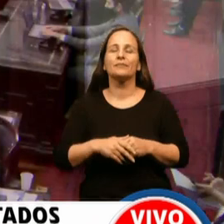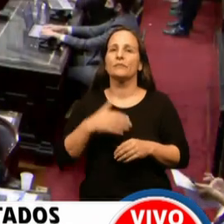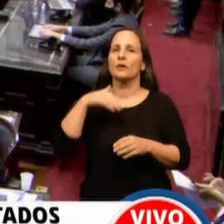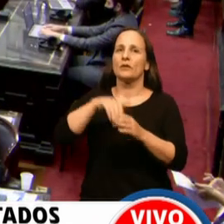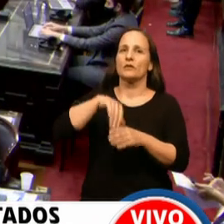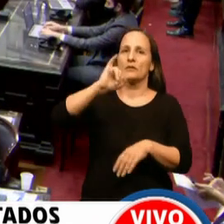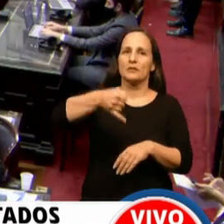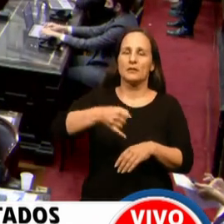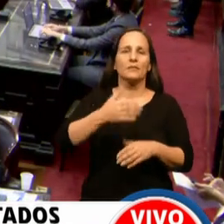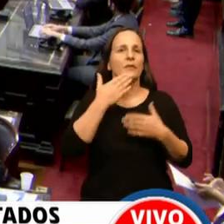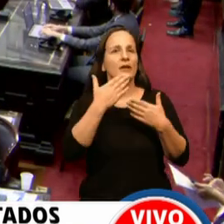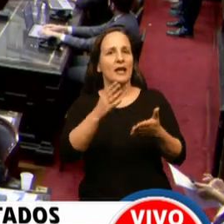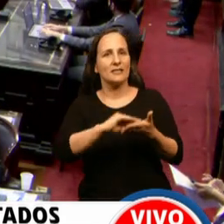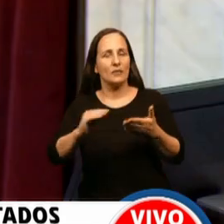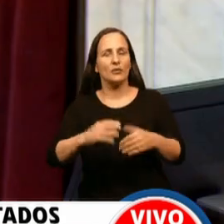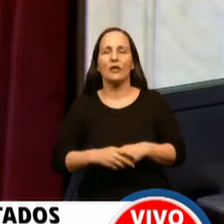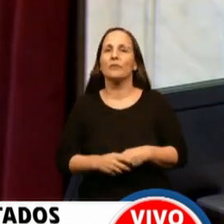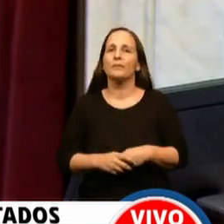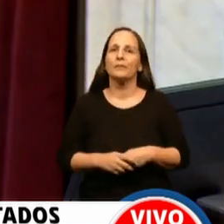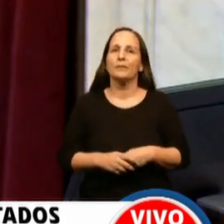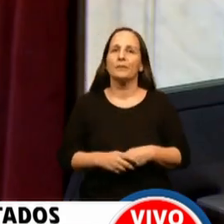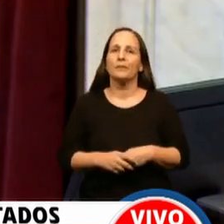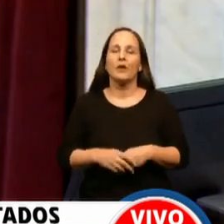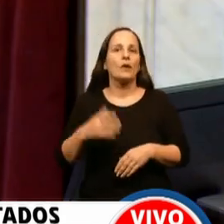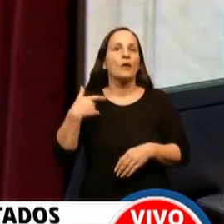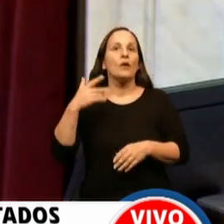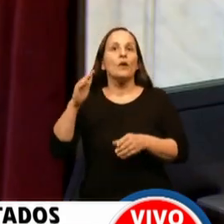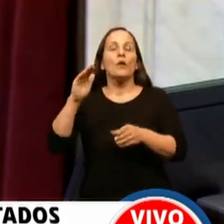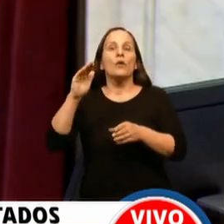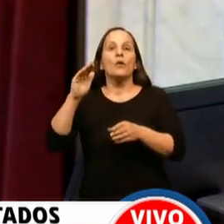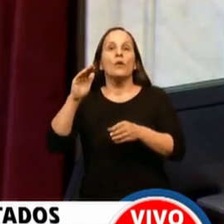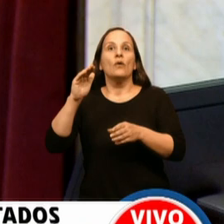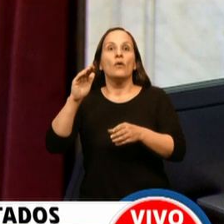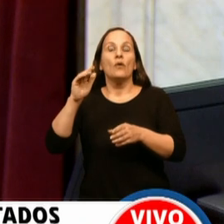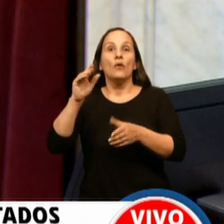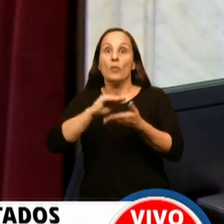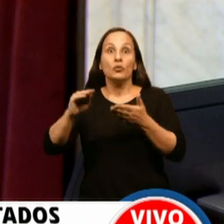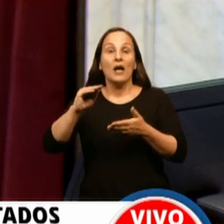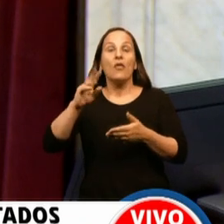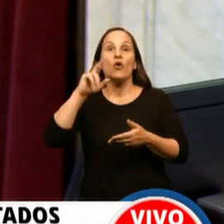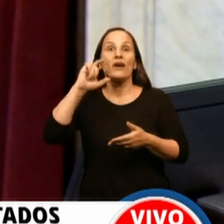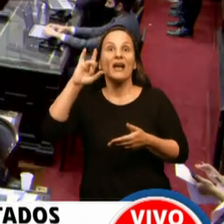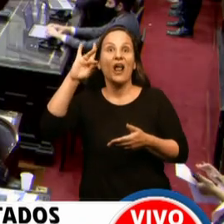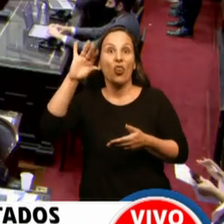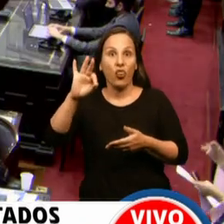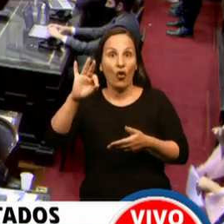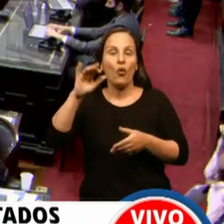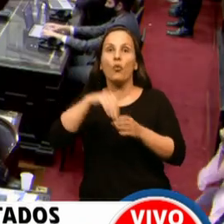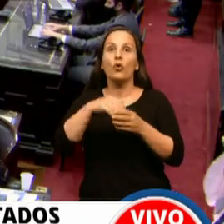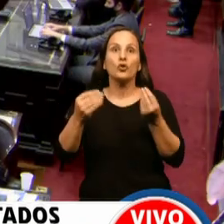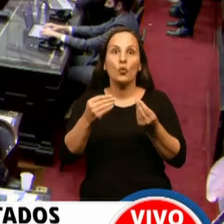afirmativo gracias diputada diputado jose luis ricardo para indicar el sentido de su voto